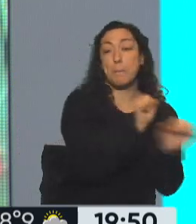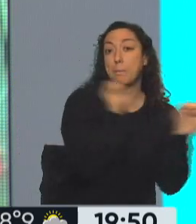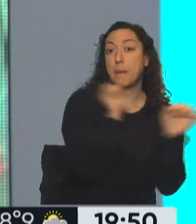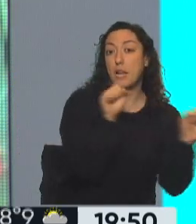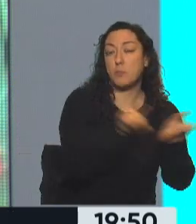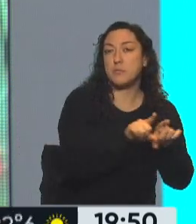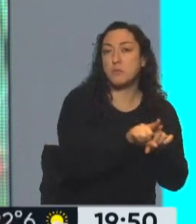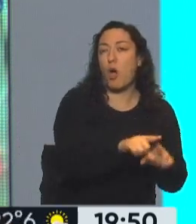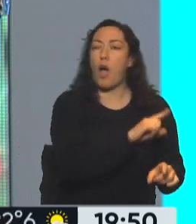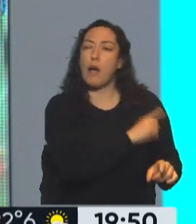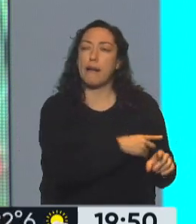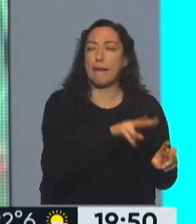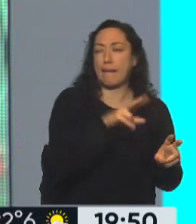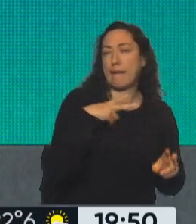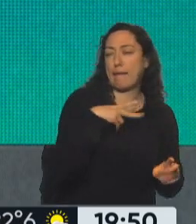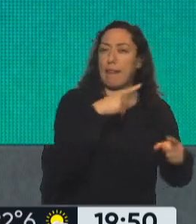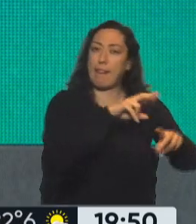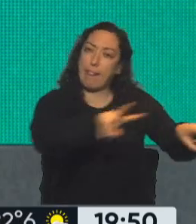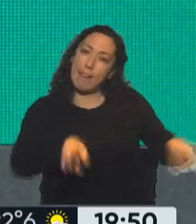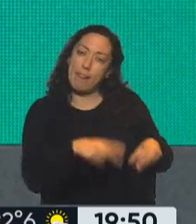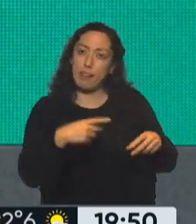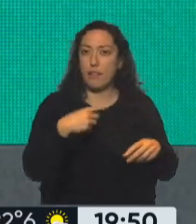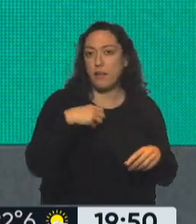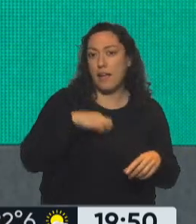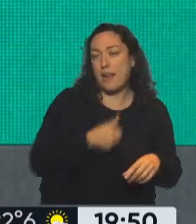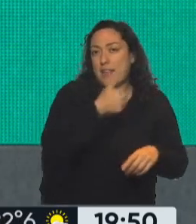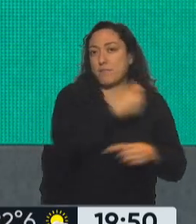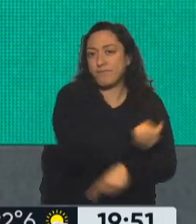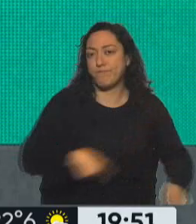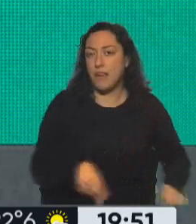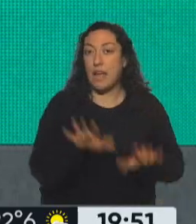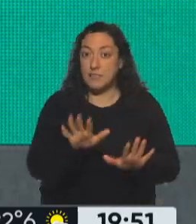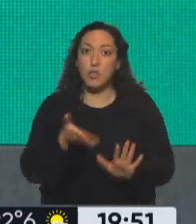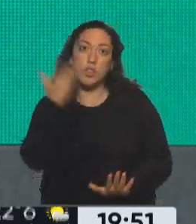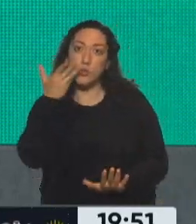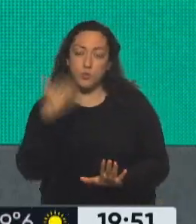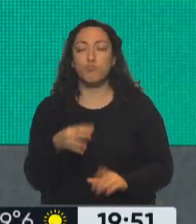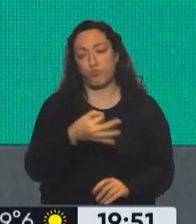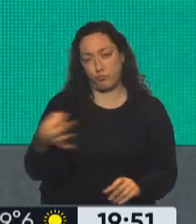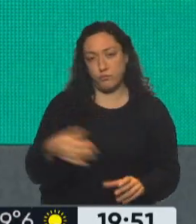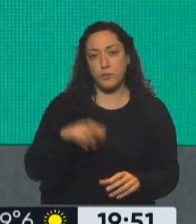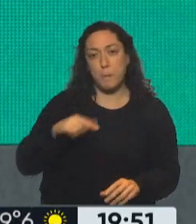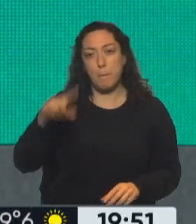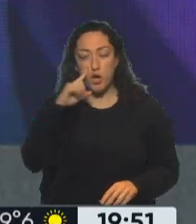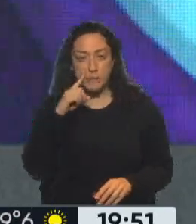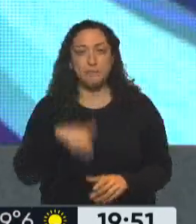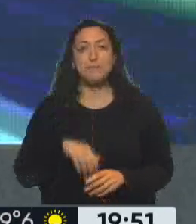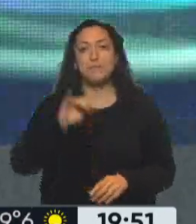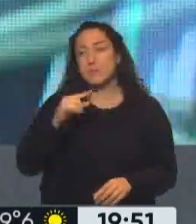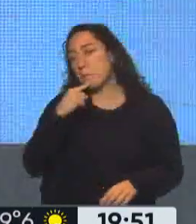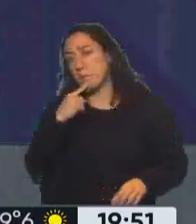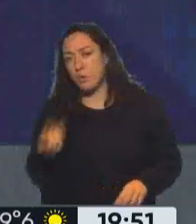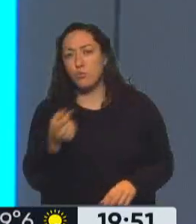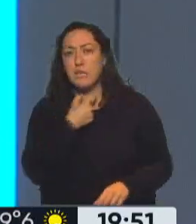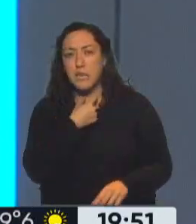la casta política sucia y mala. Vos decís que en esa simplificación él llega con el discurso. Sí, totalmente. Poli. Sí, Federico, te quiero hacer una pregunta